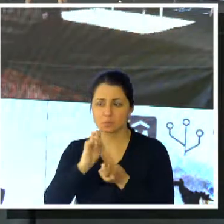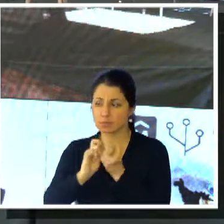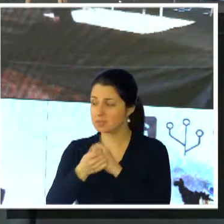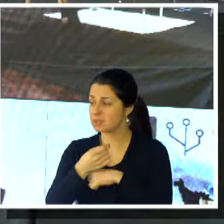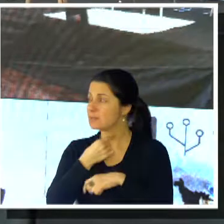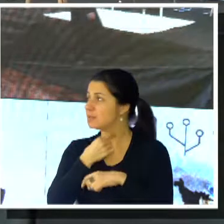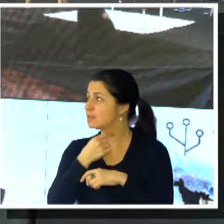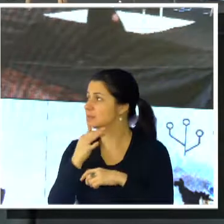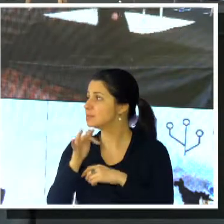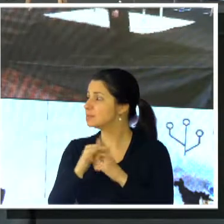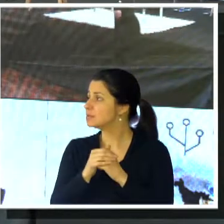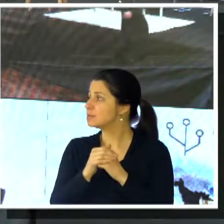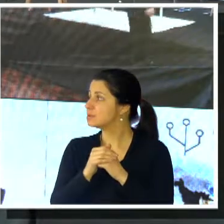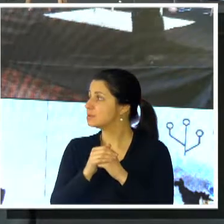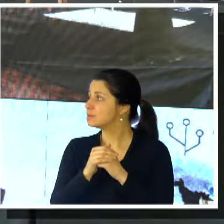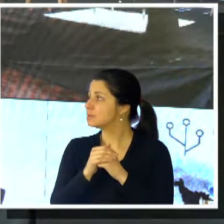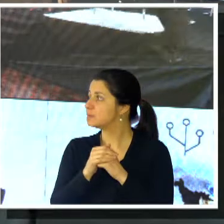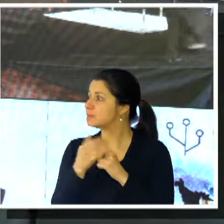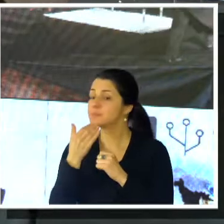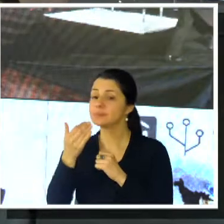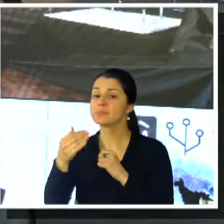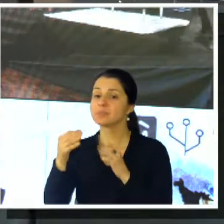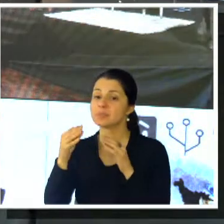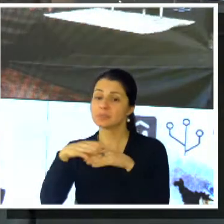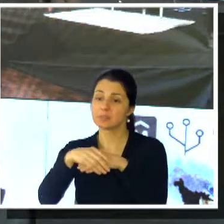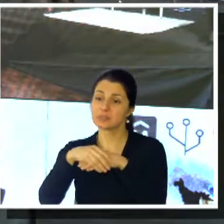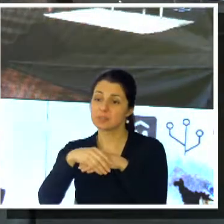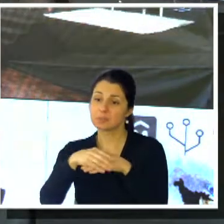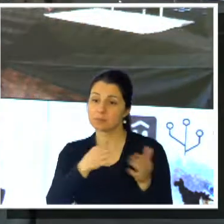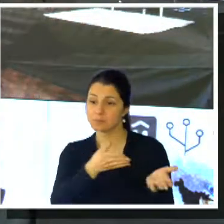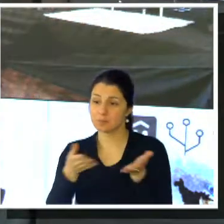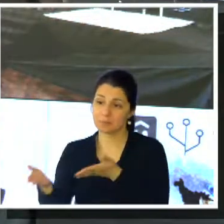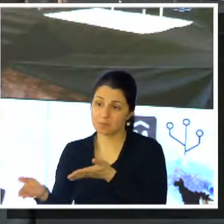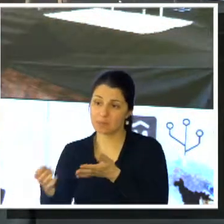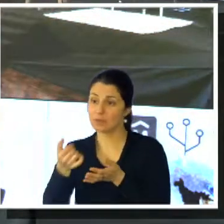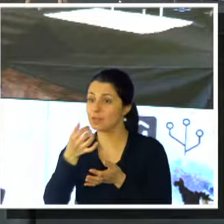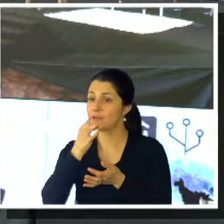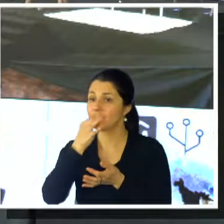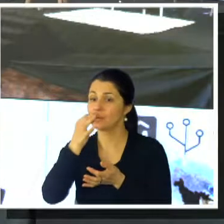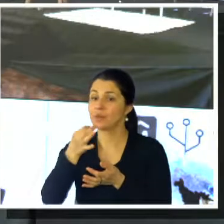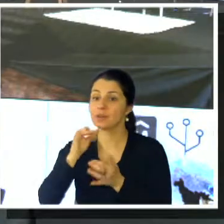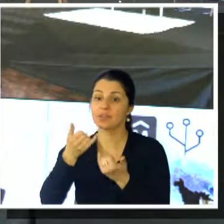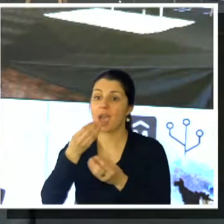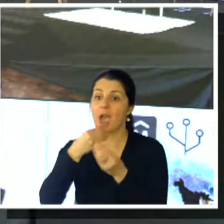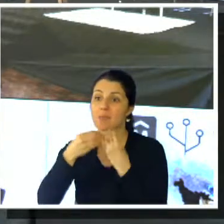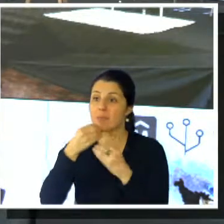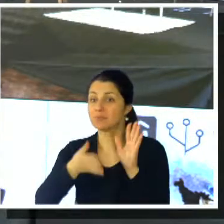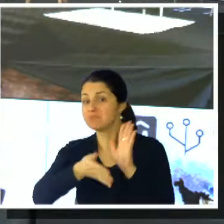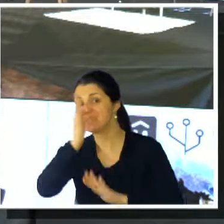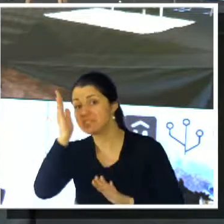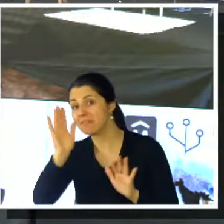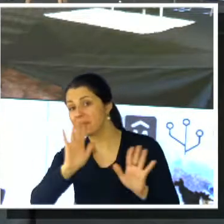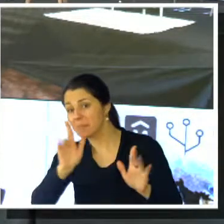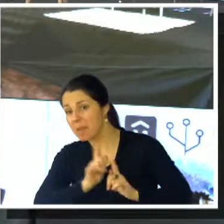mucho futuro. Gracias al amigo que recién nos bombeó la presentación, dijo que era el almuerzo ya, ahí se va. No se